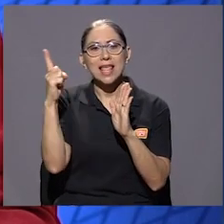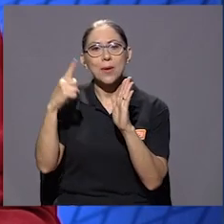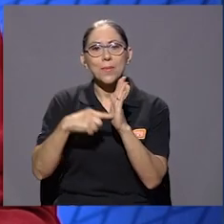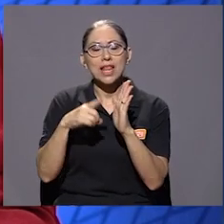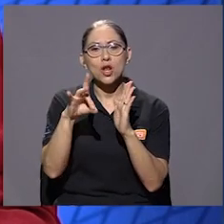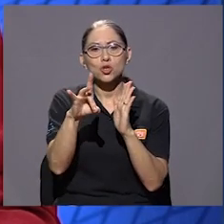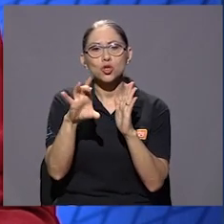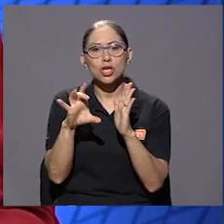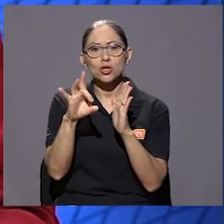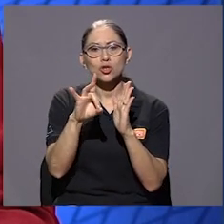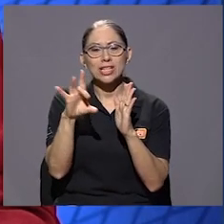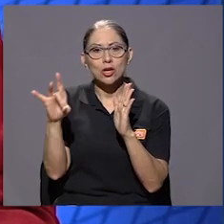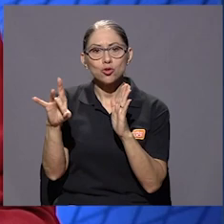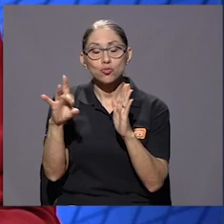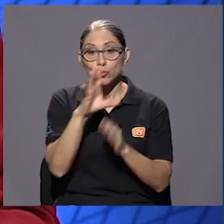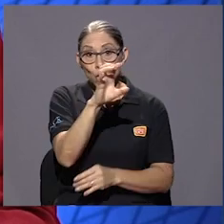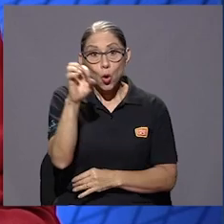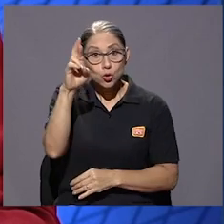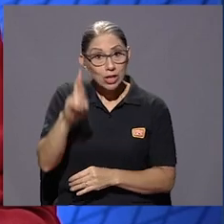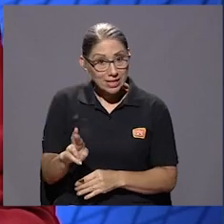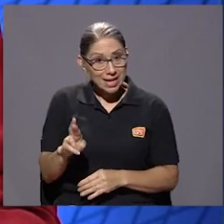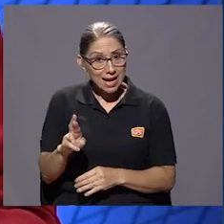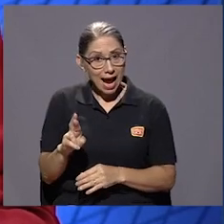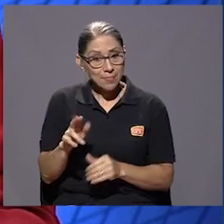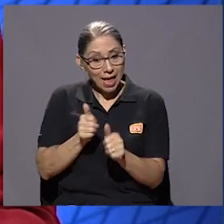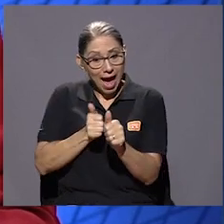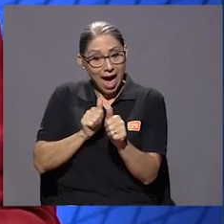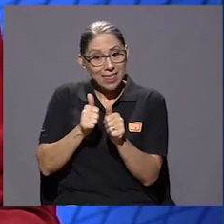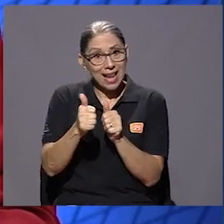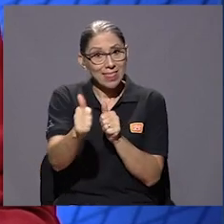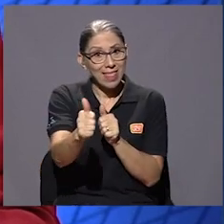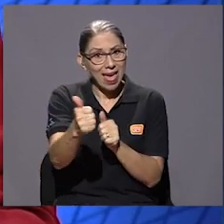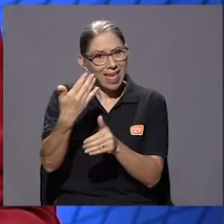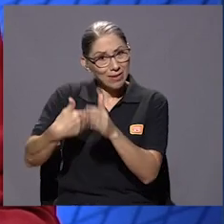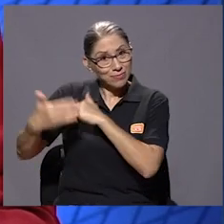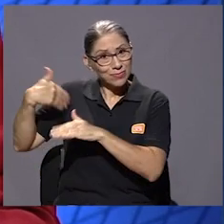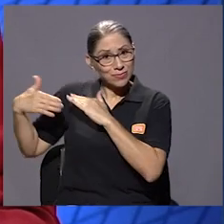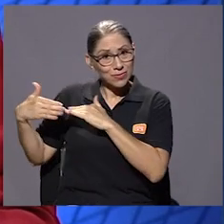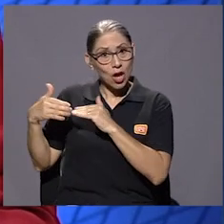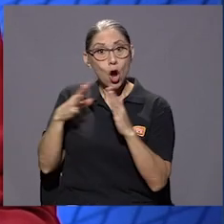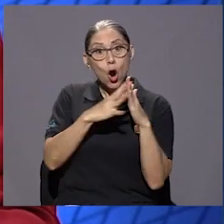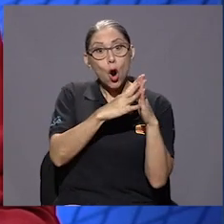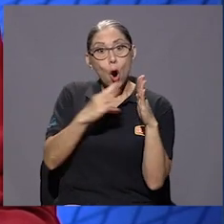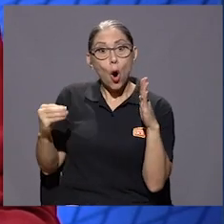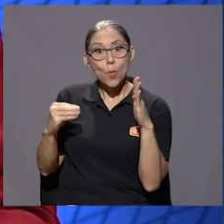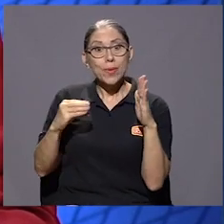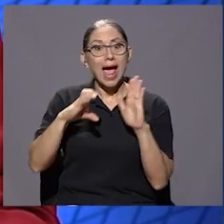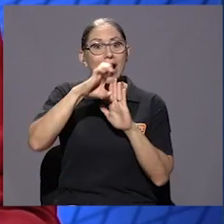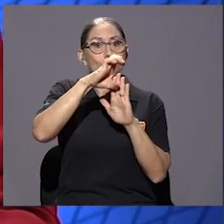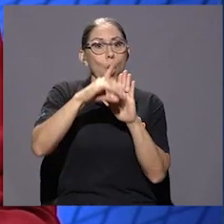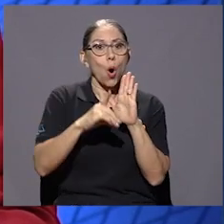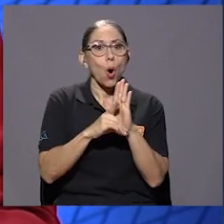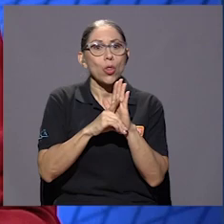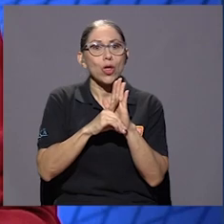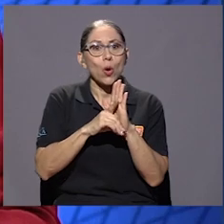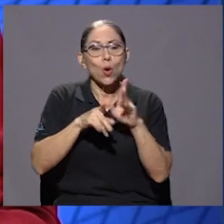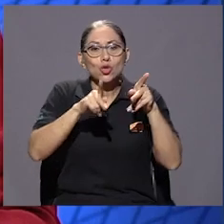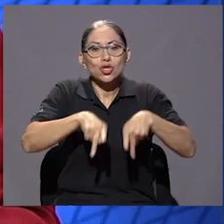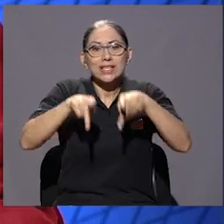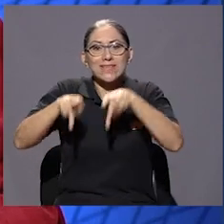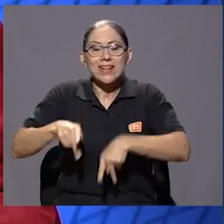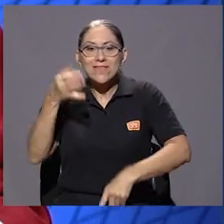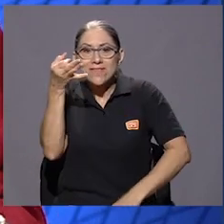1888. Costa Rica, muy adelantada a su época, copia el Código Civil francés de 1808 y le